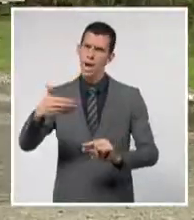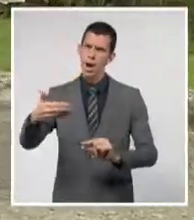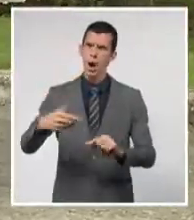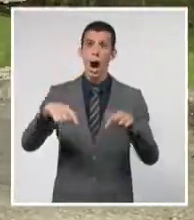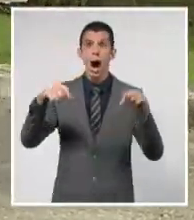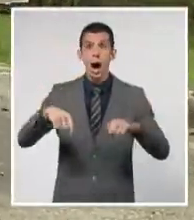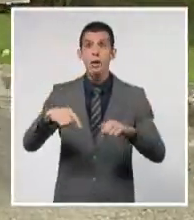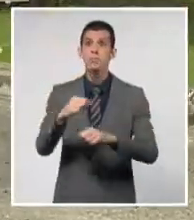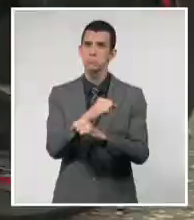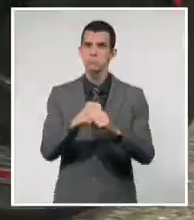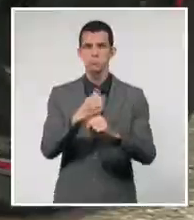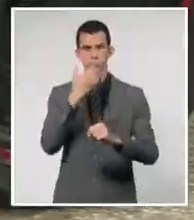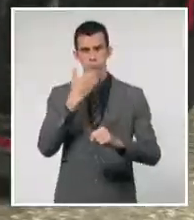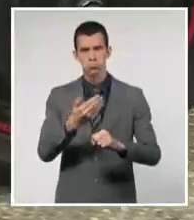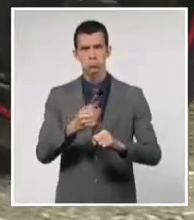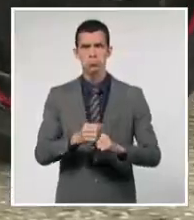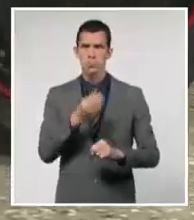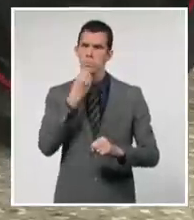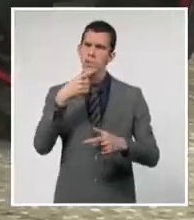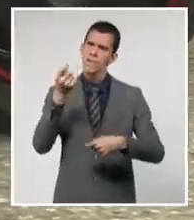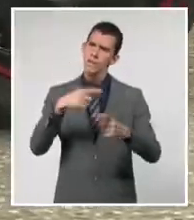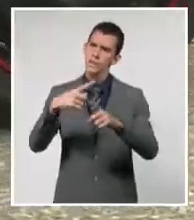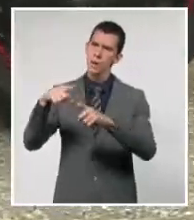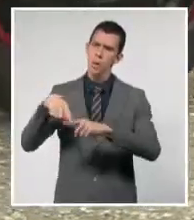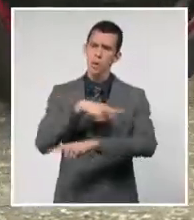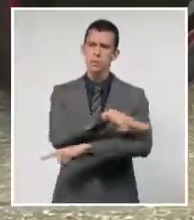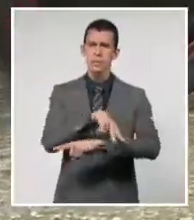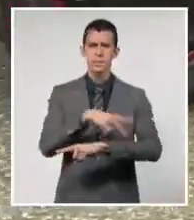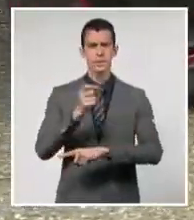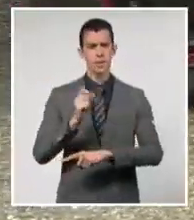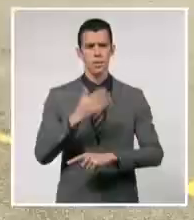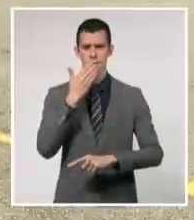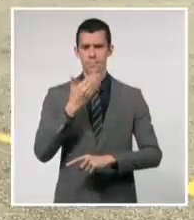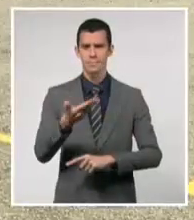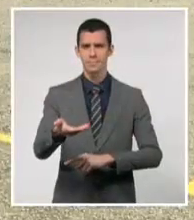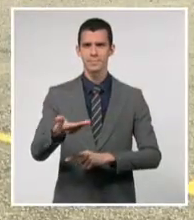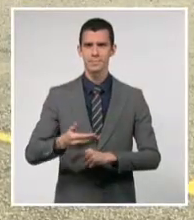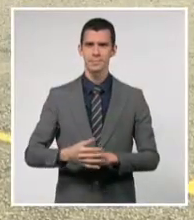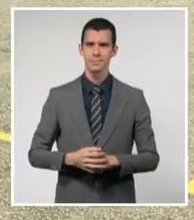posibilidades de exportación. Dayana Natasha Romero, Sistema Informativo de la Televisión Cubana.